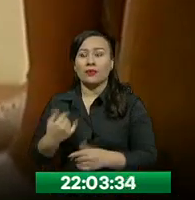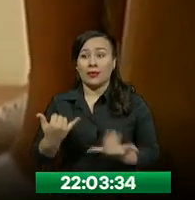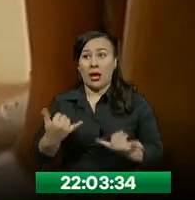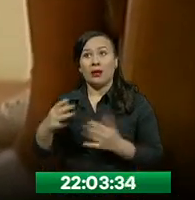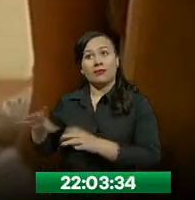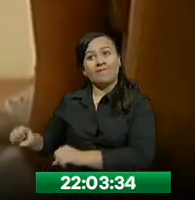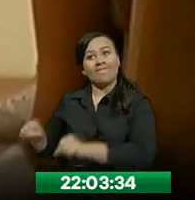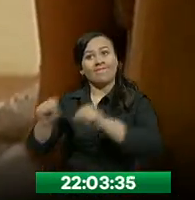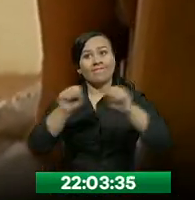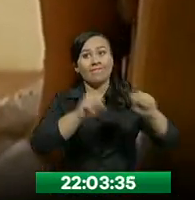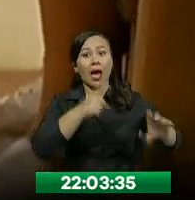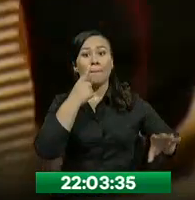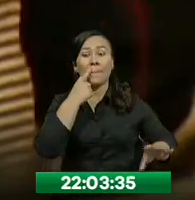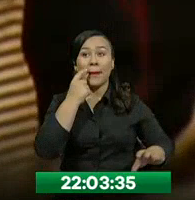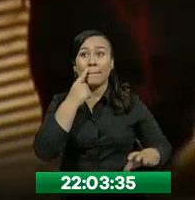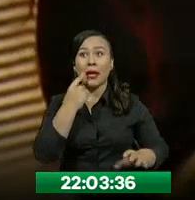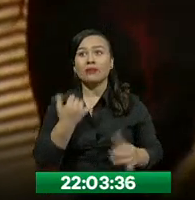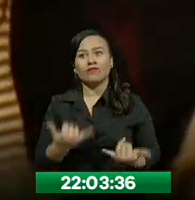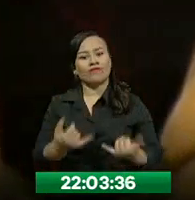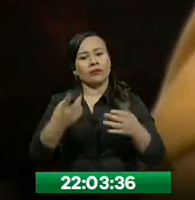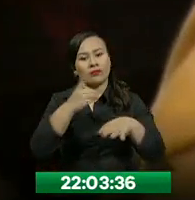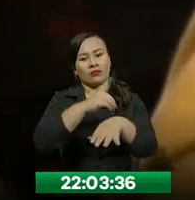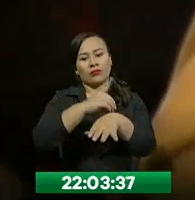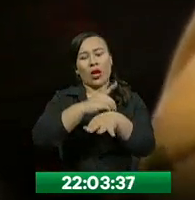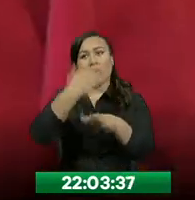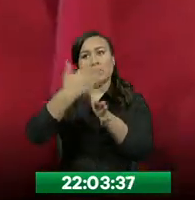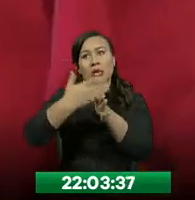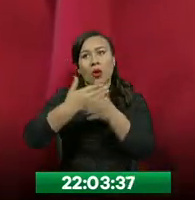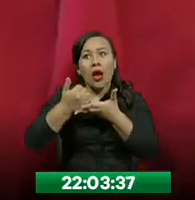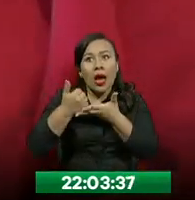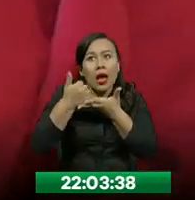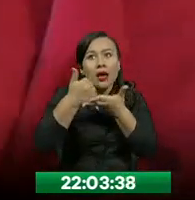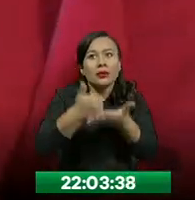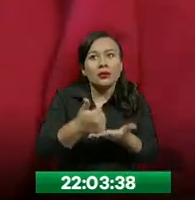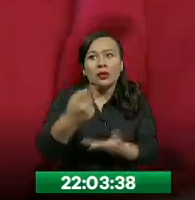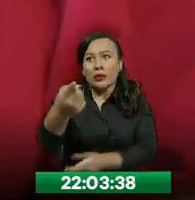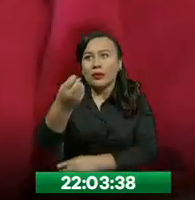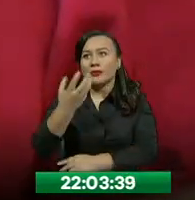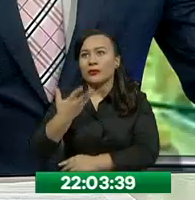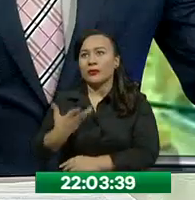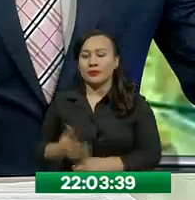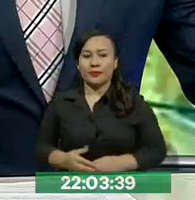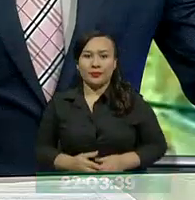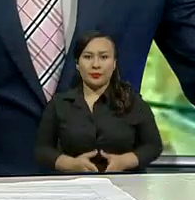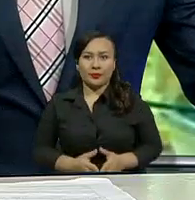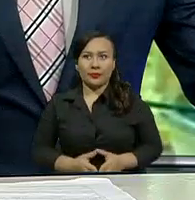a sus padres y reciben tratamiento psicológico, informó Adriana Peralta.